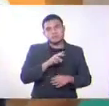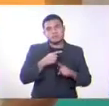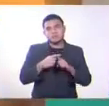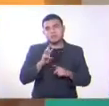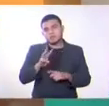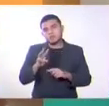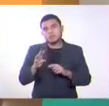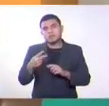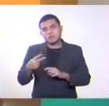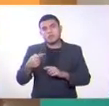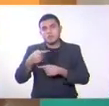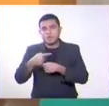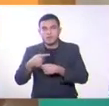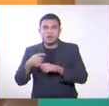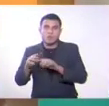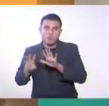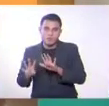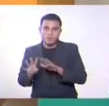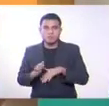Correcto.